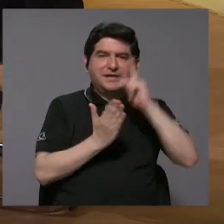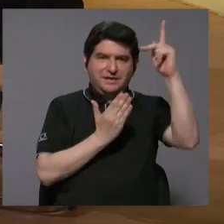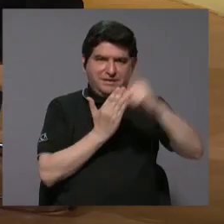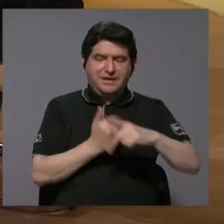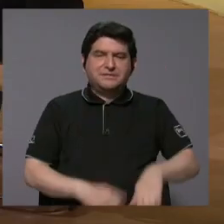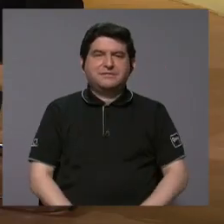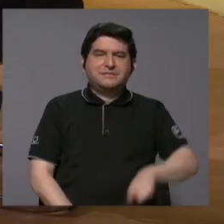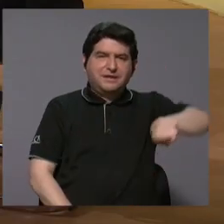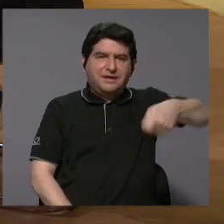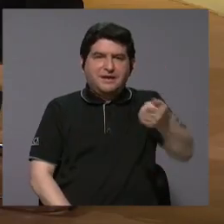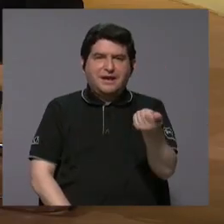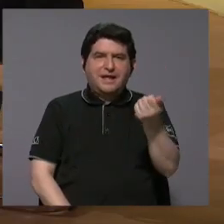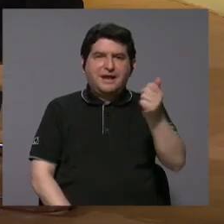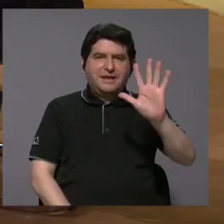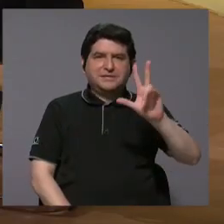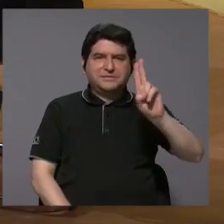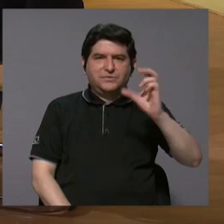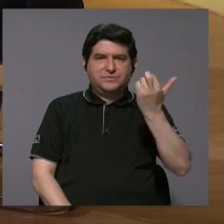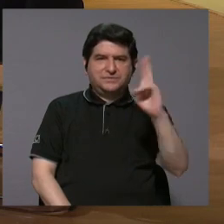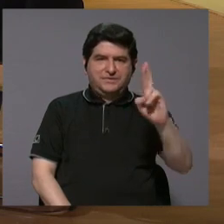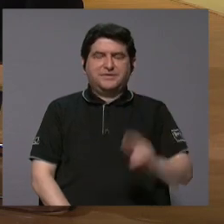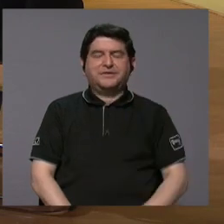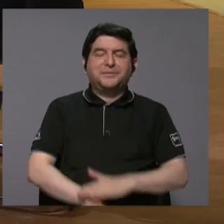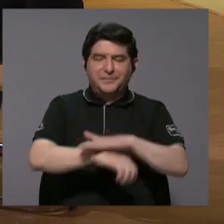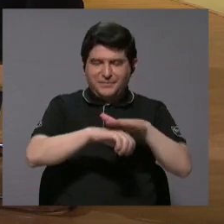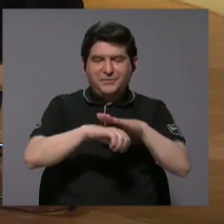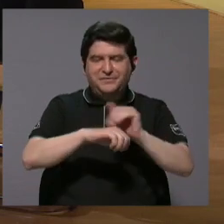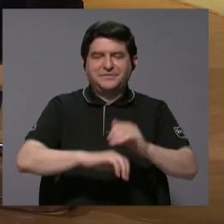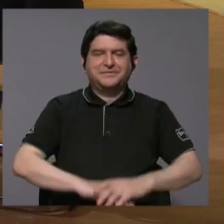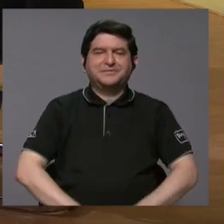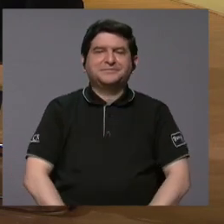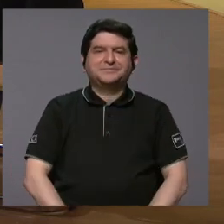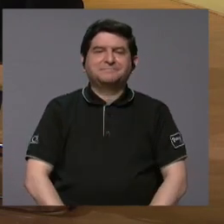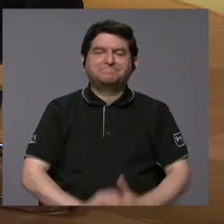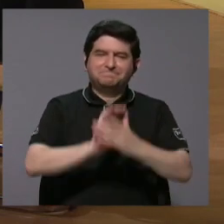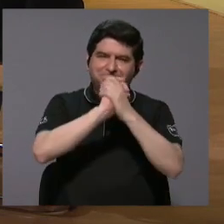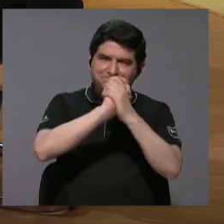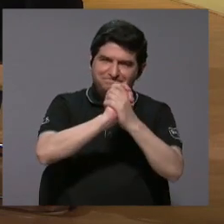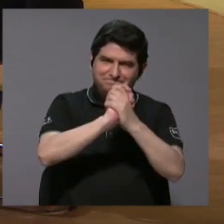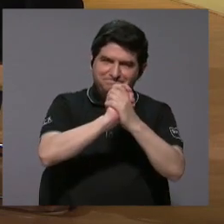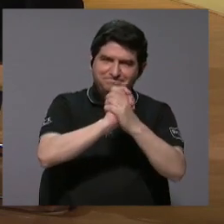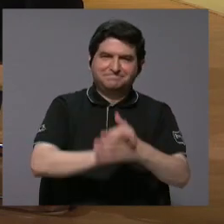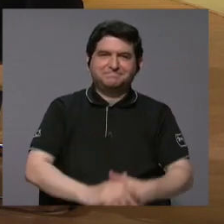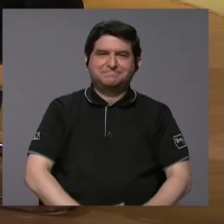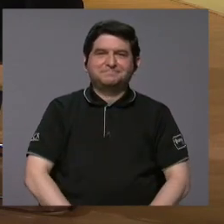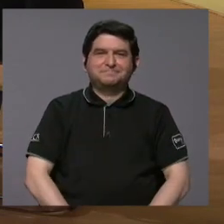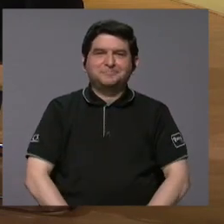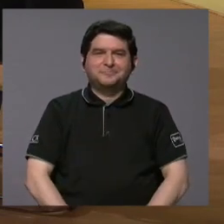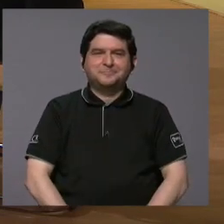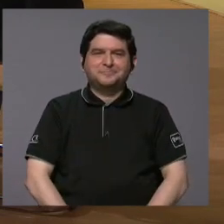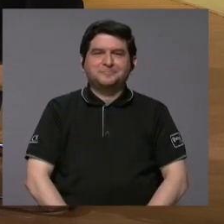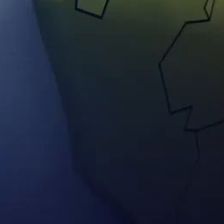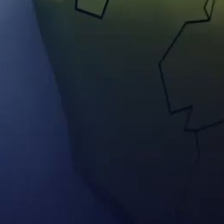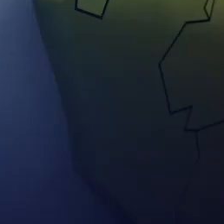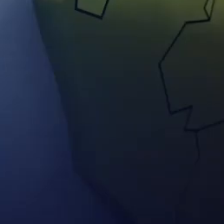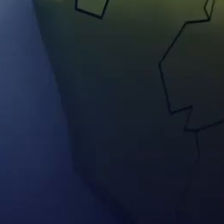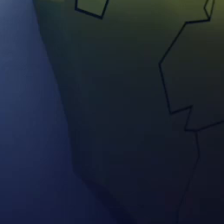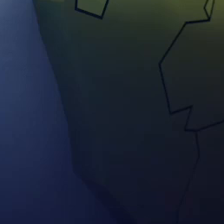programas de 15 UCR. Por favor, felicitaciones. Muchas gracias.